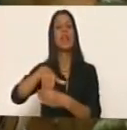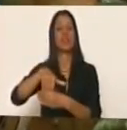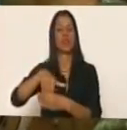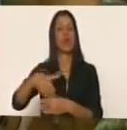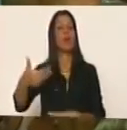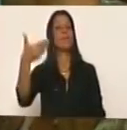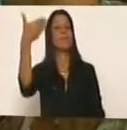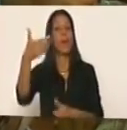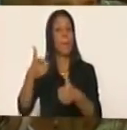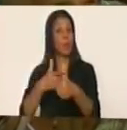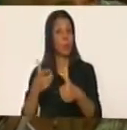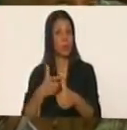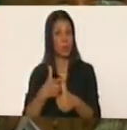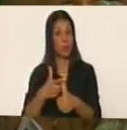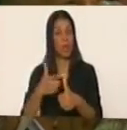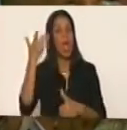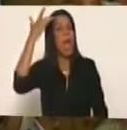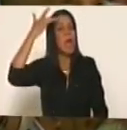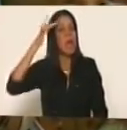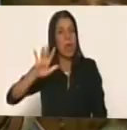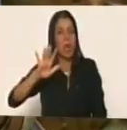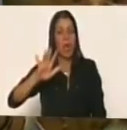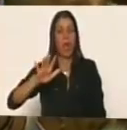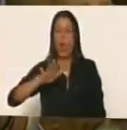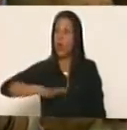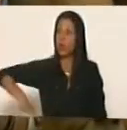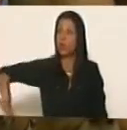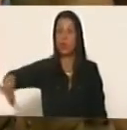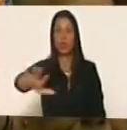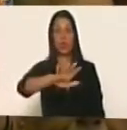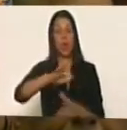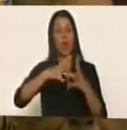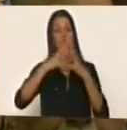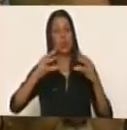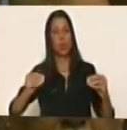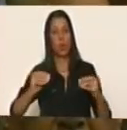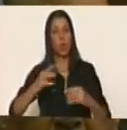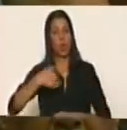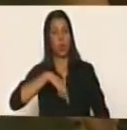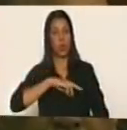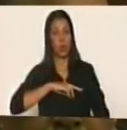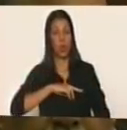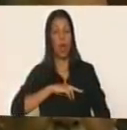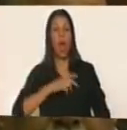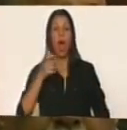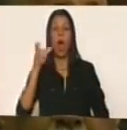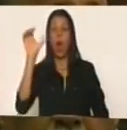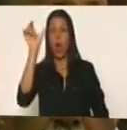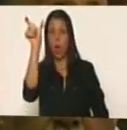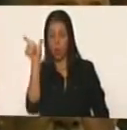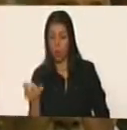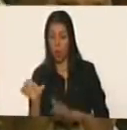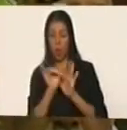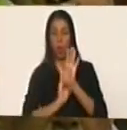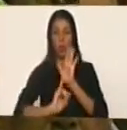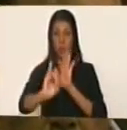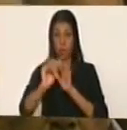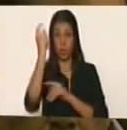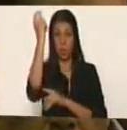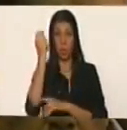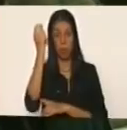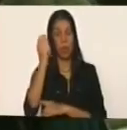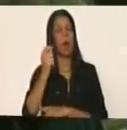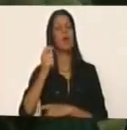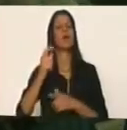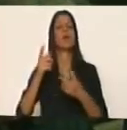Por eso creo que todas y cada uno de nosotros, no solamente los constituyentes que estamos aquí sentados, sino todo el pueblo